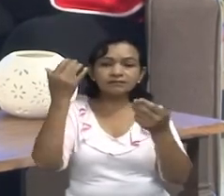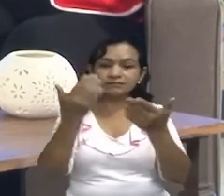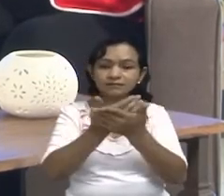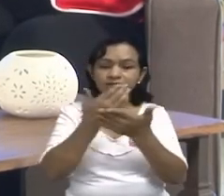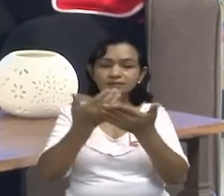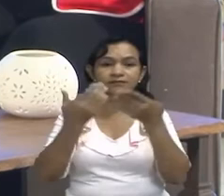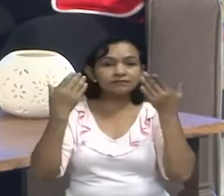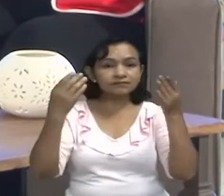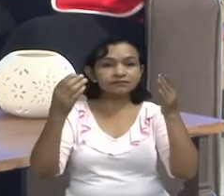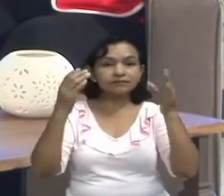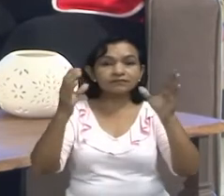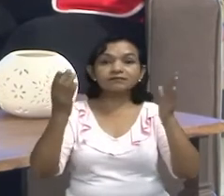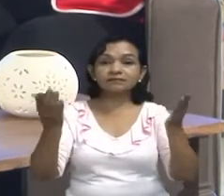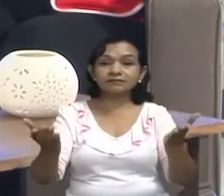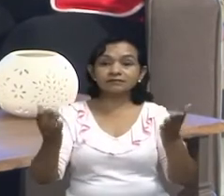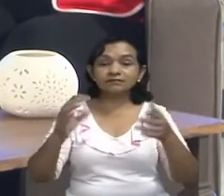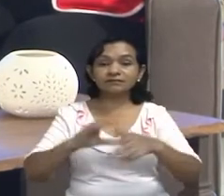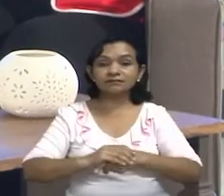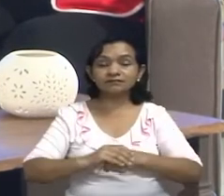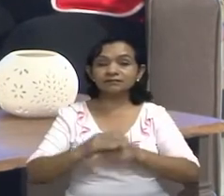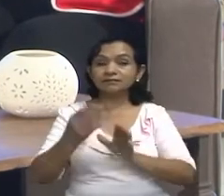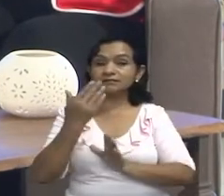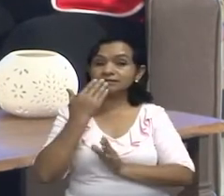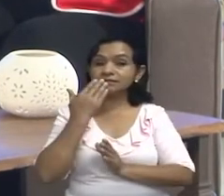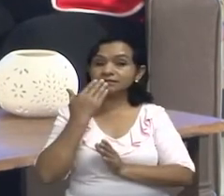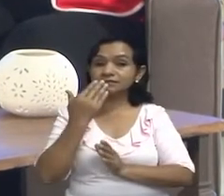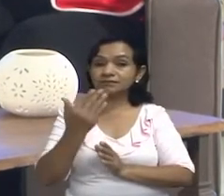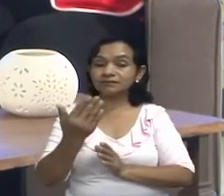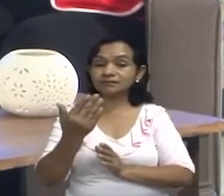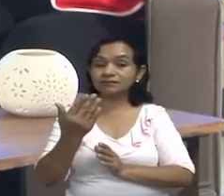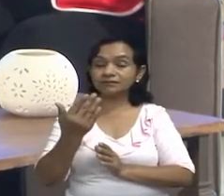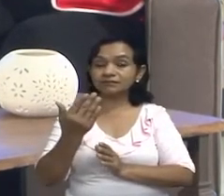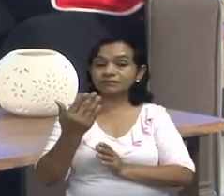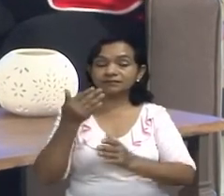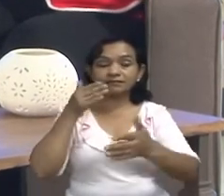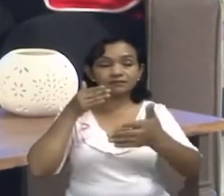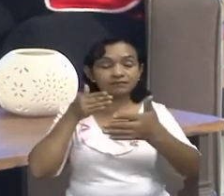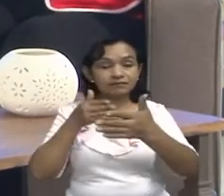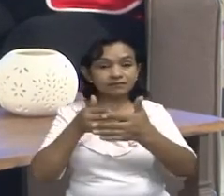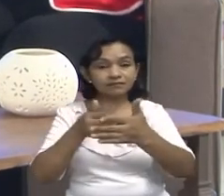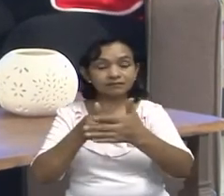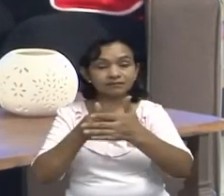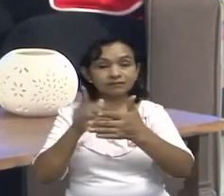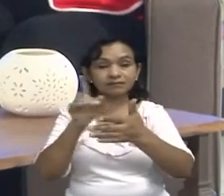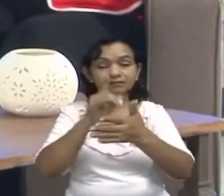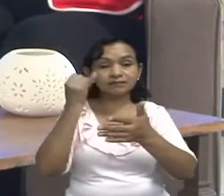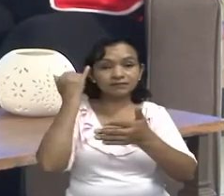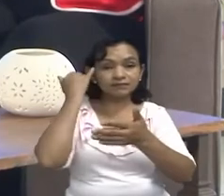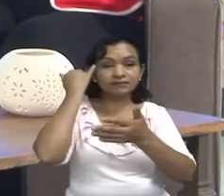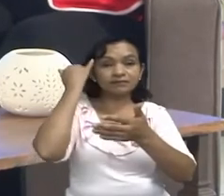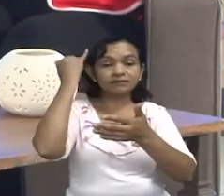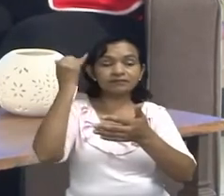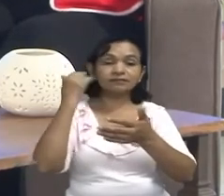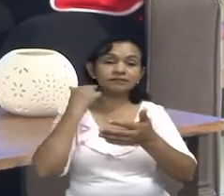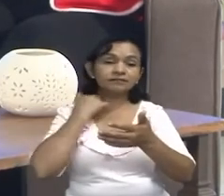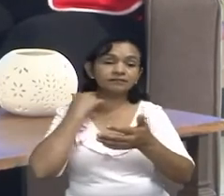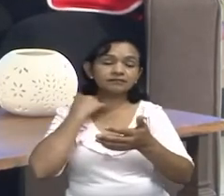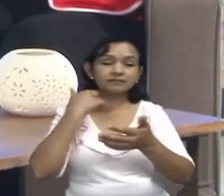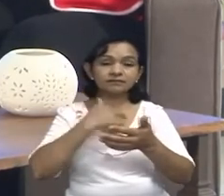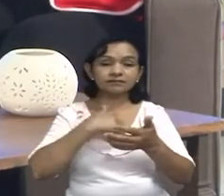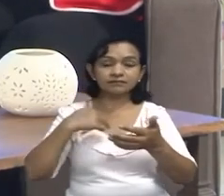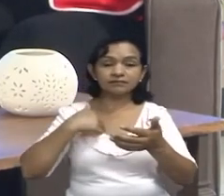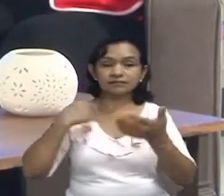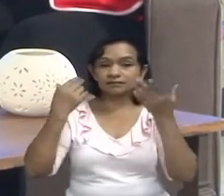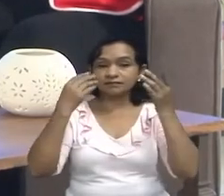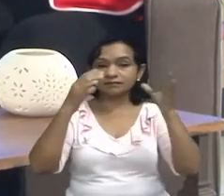Entonces, eso es lo bueno, pues, que no nos quedamos estáticos con una idea inicial, sino que siempre estar creando cosas nuevas,